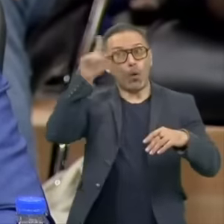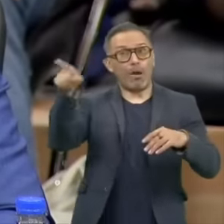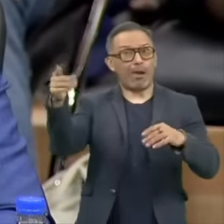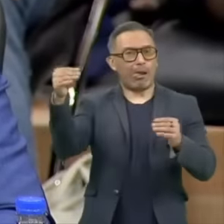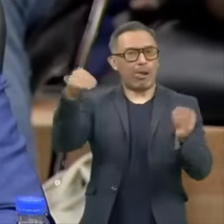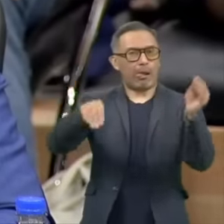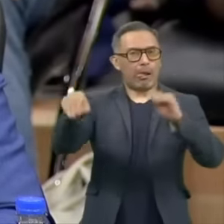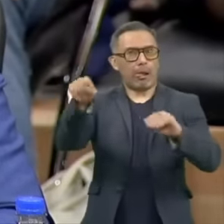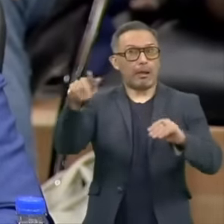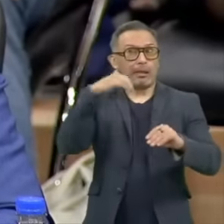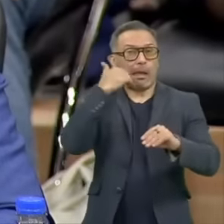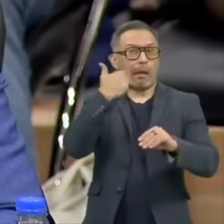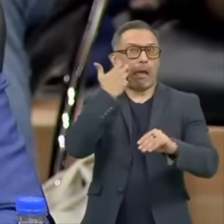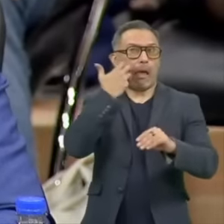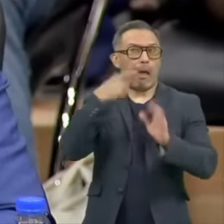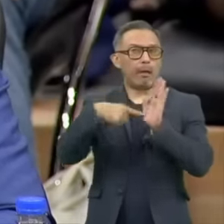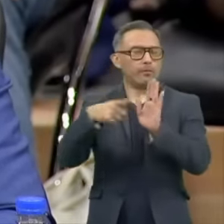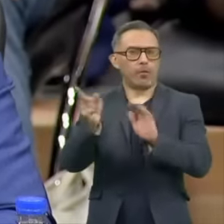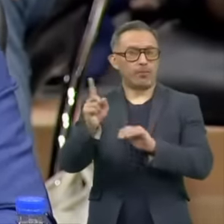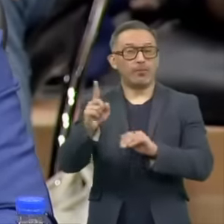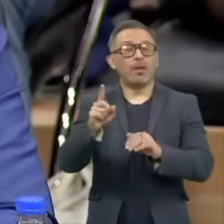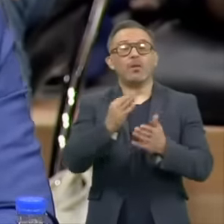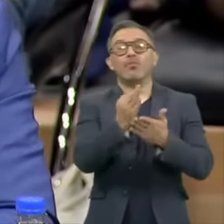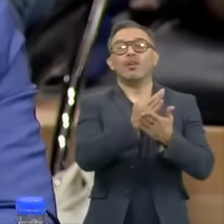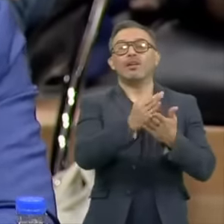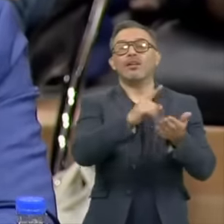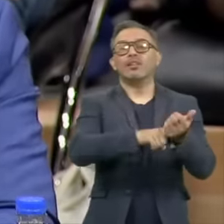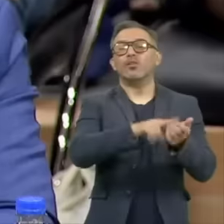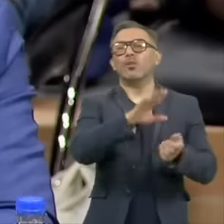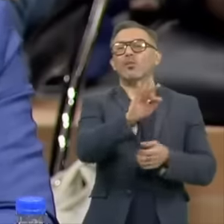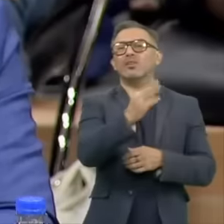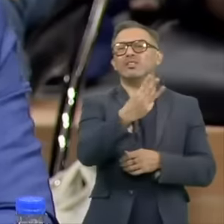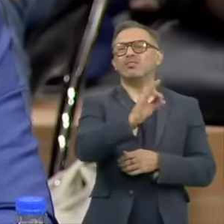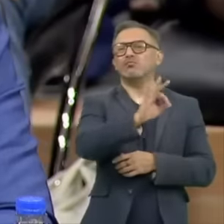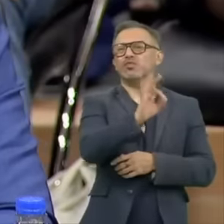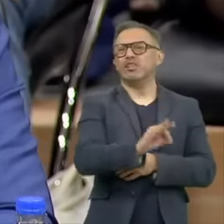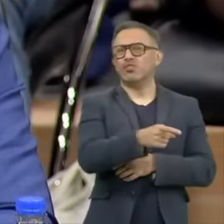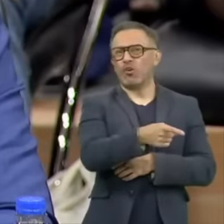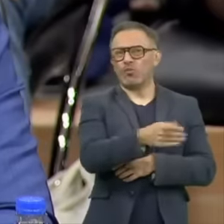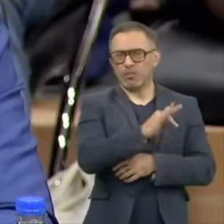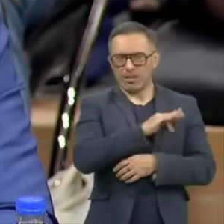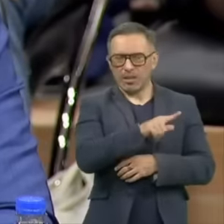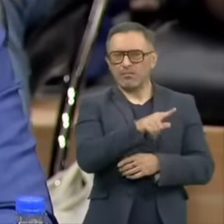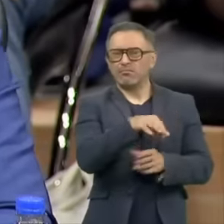asignación. Morena tuvo el 43%, ni siquiera tuvo la mayoría.